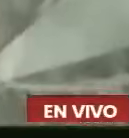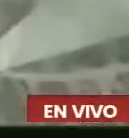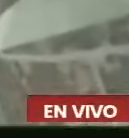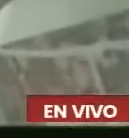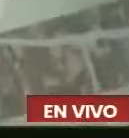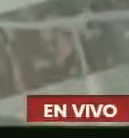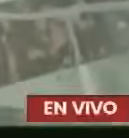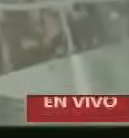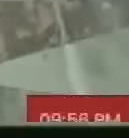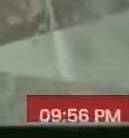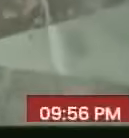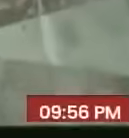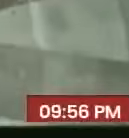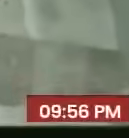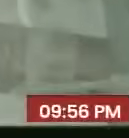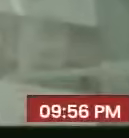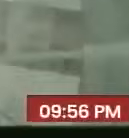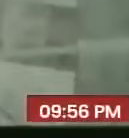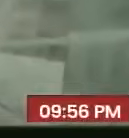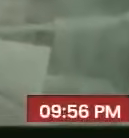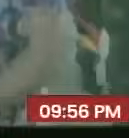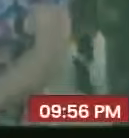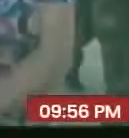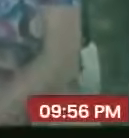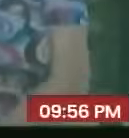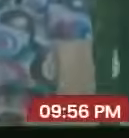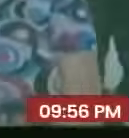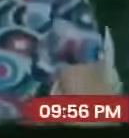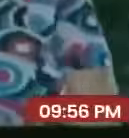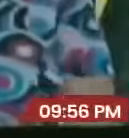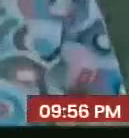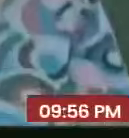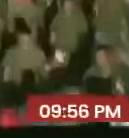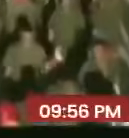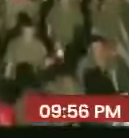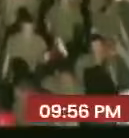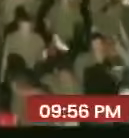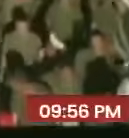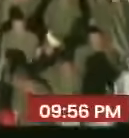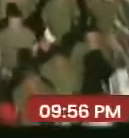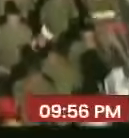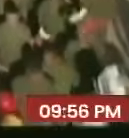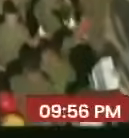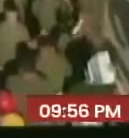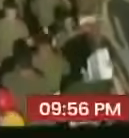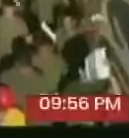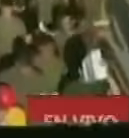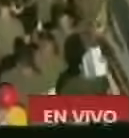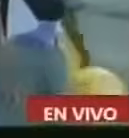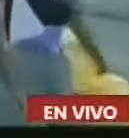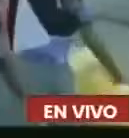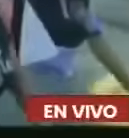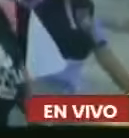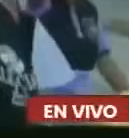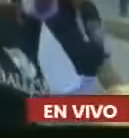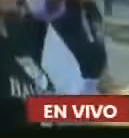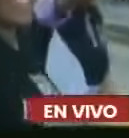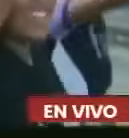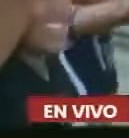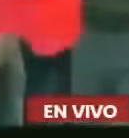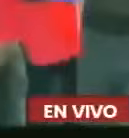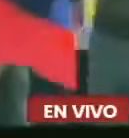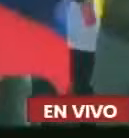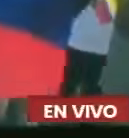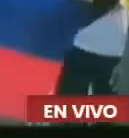la historia de la patria. Y su pueblo hoy rescata la misma determinación en defensa de la